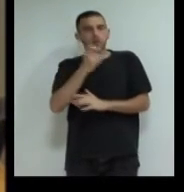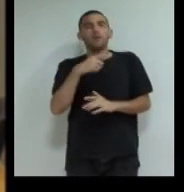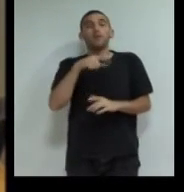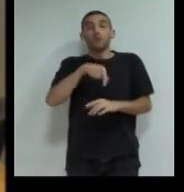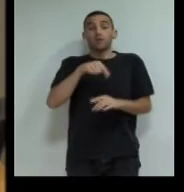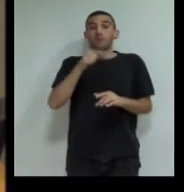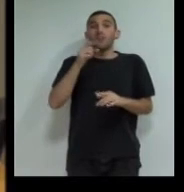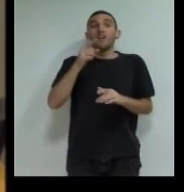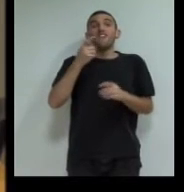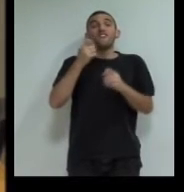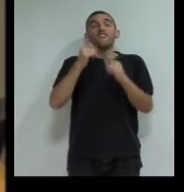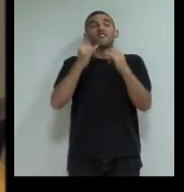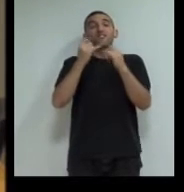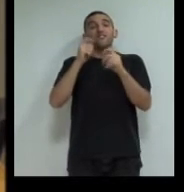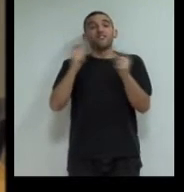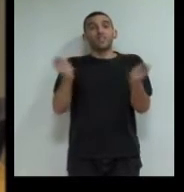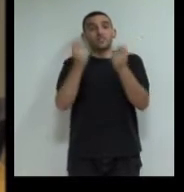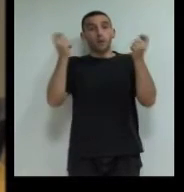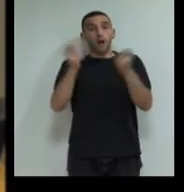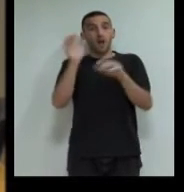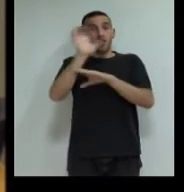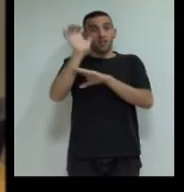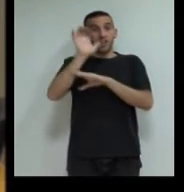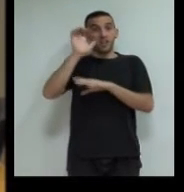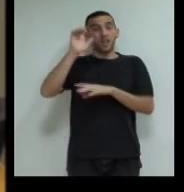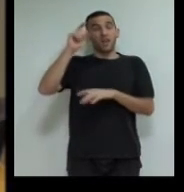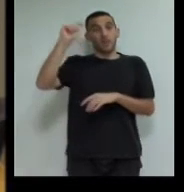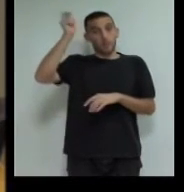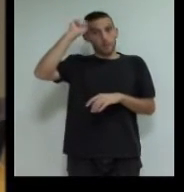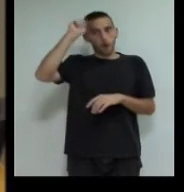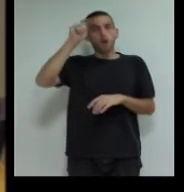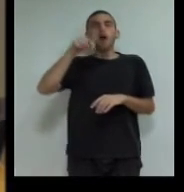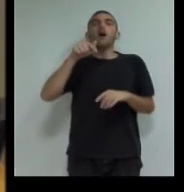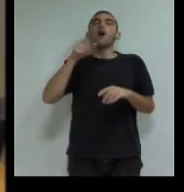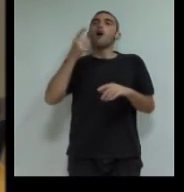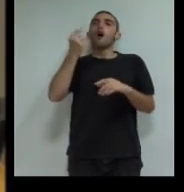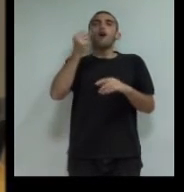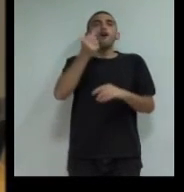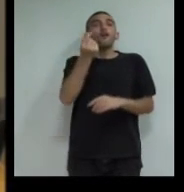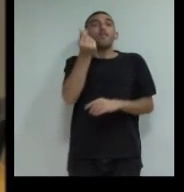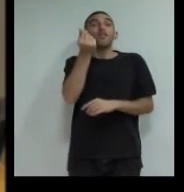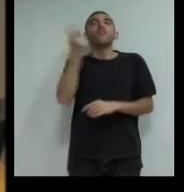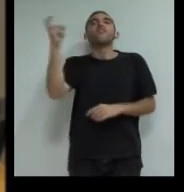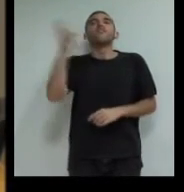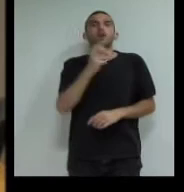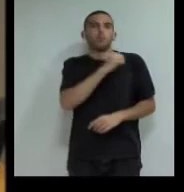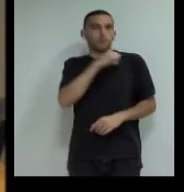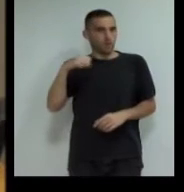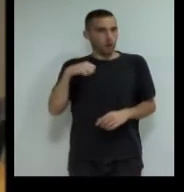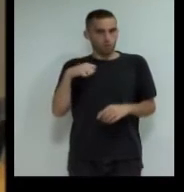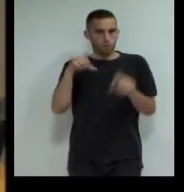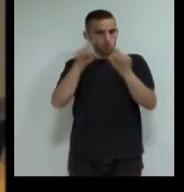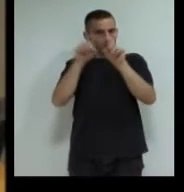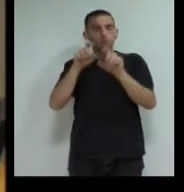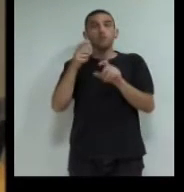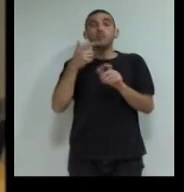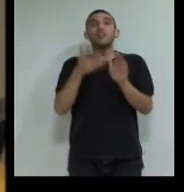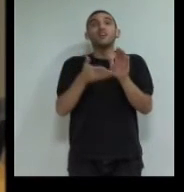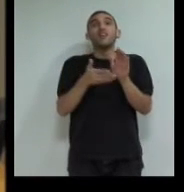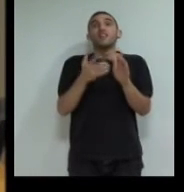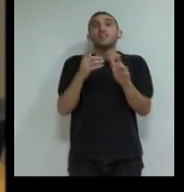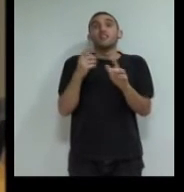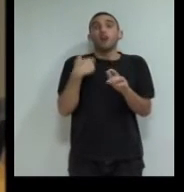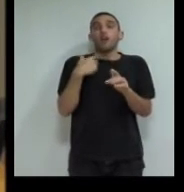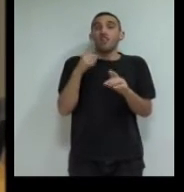privada, se gestiona con fondos privados, tiene unas pequeñas ayudas públicas, pero no llega ni al 25% de su presupuesto. El proyecto de